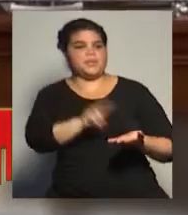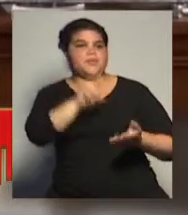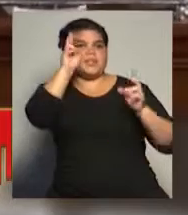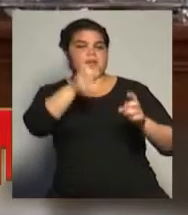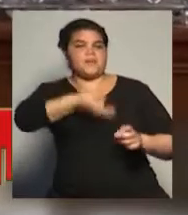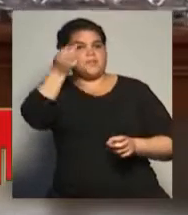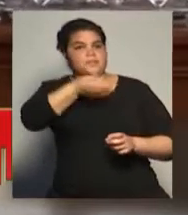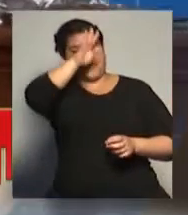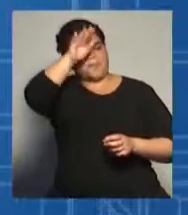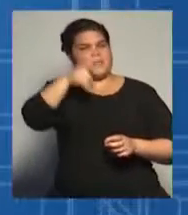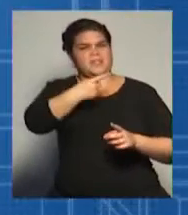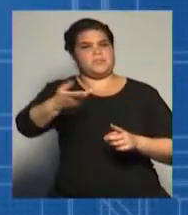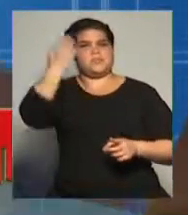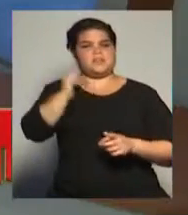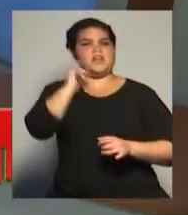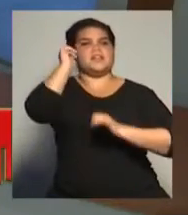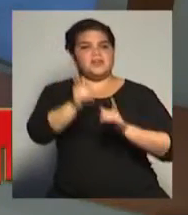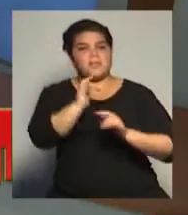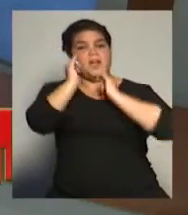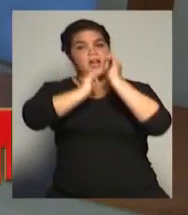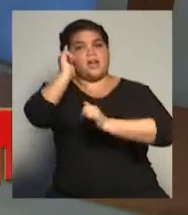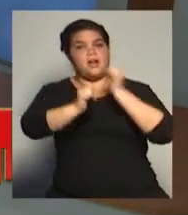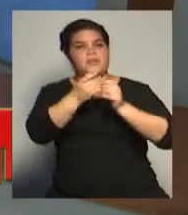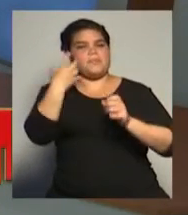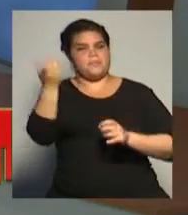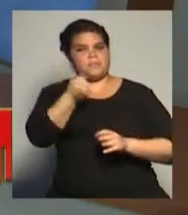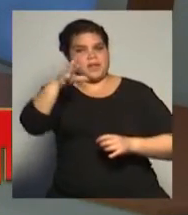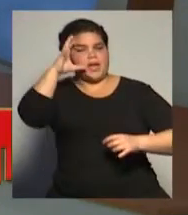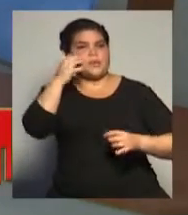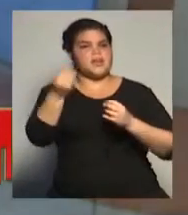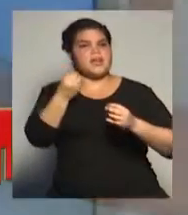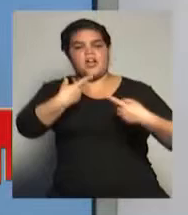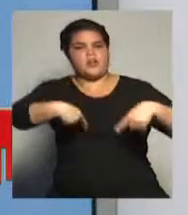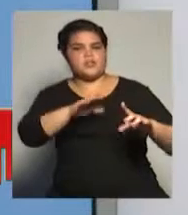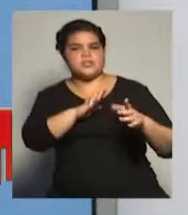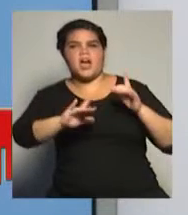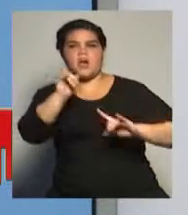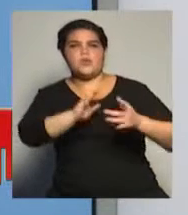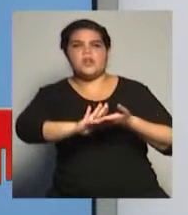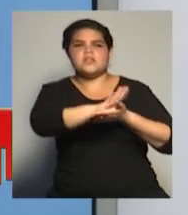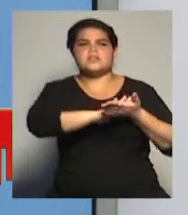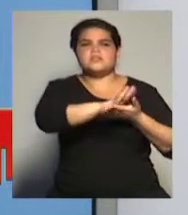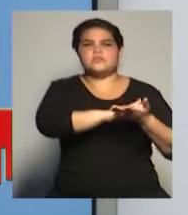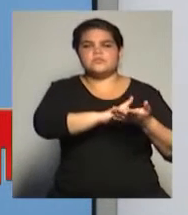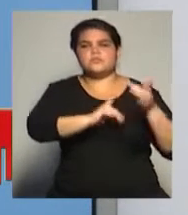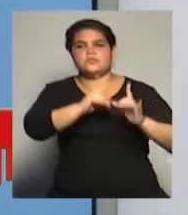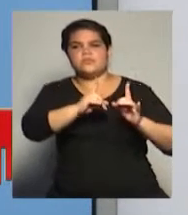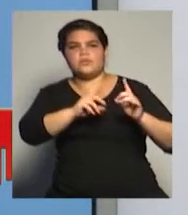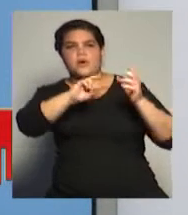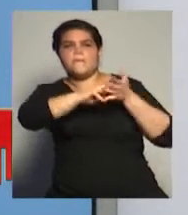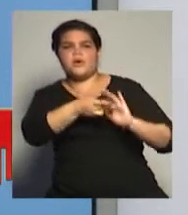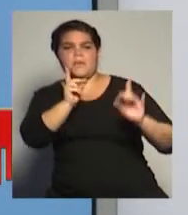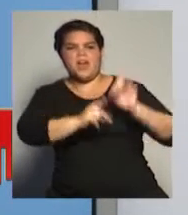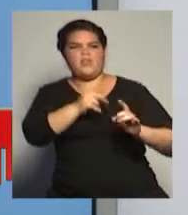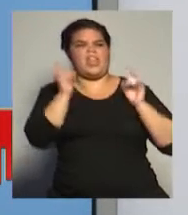semana pasada, pero está bueno reflejárselo a la gente, siempre este diagnóstico que hace sobre situaciones y sobre problemáticas en el mundo. No va a la